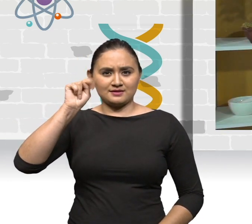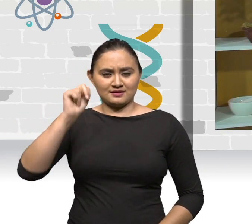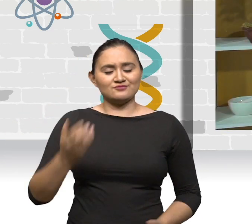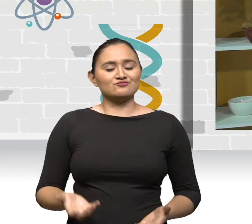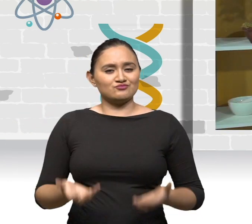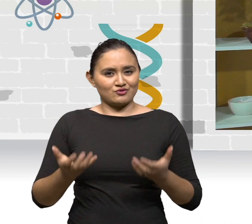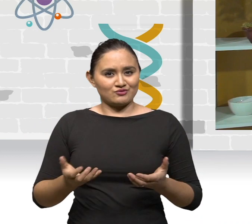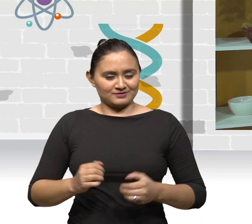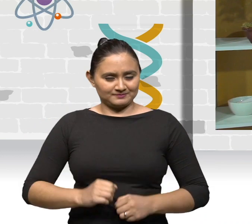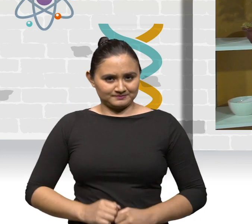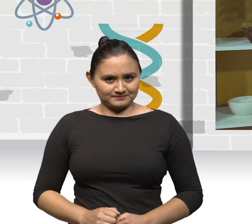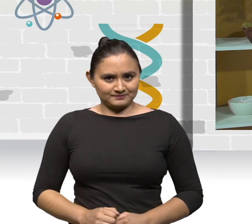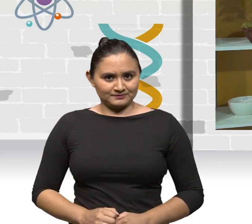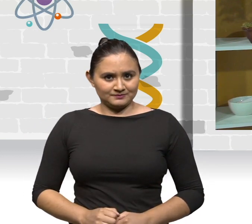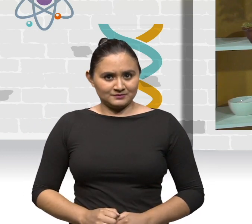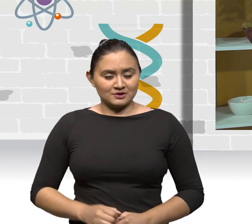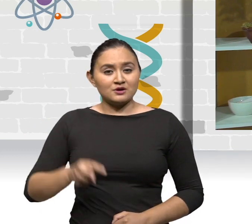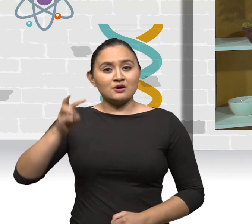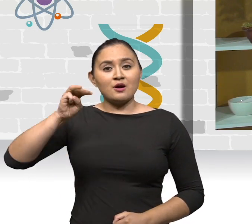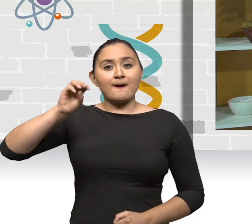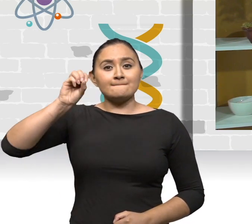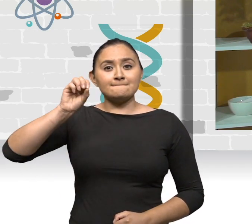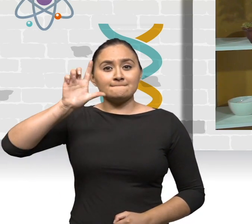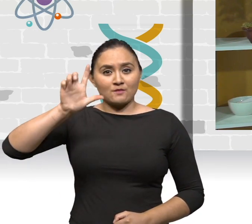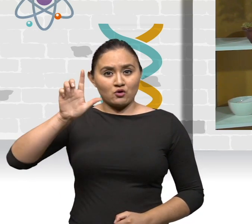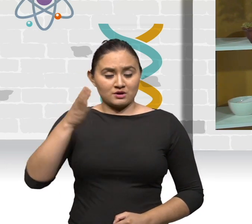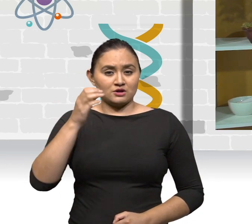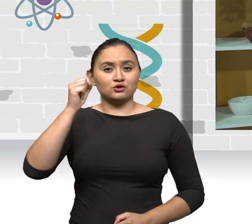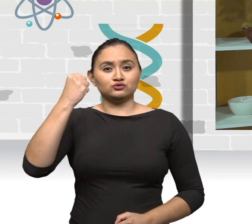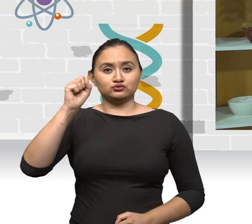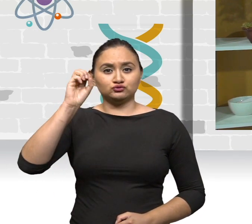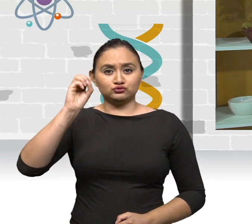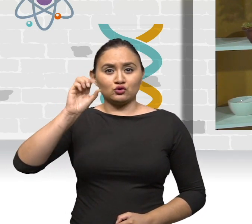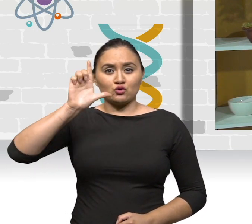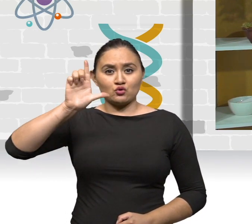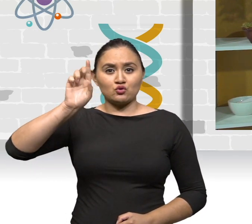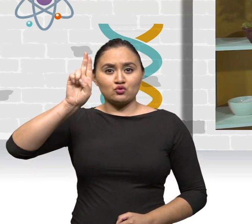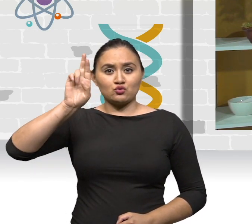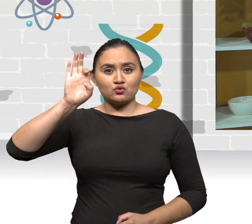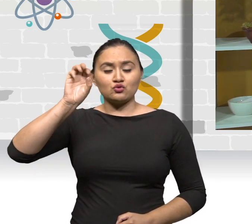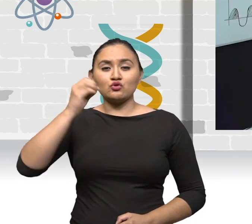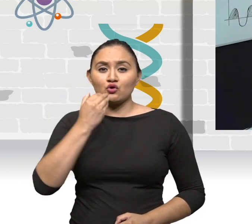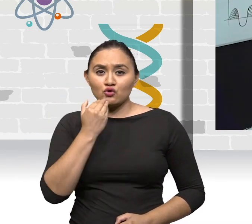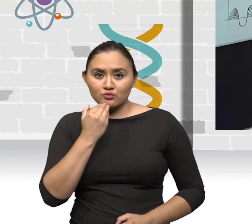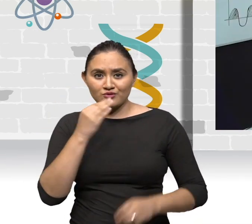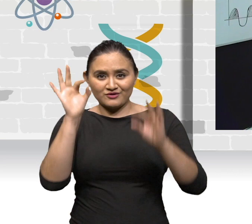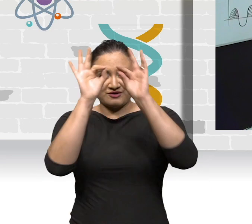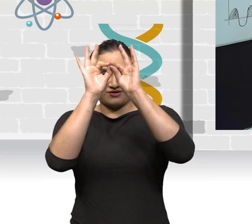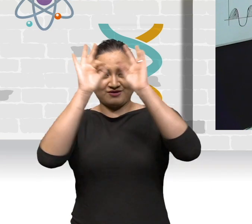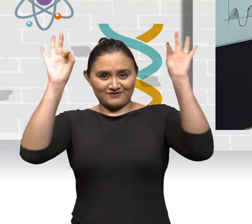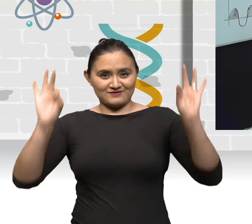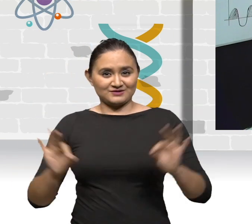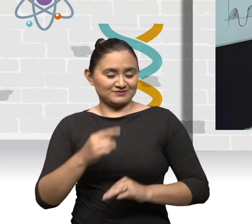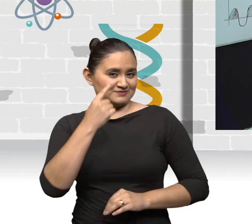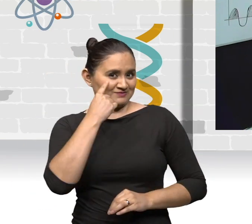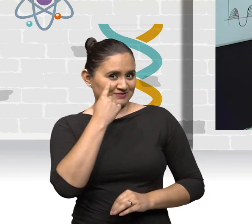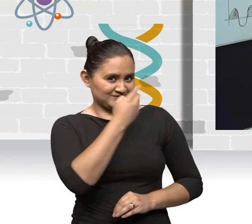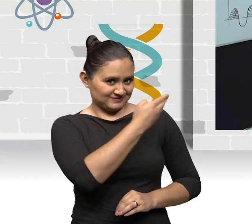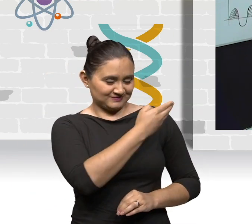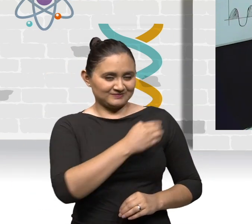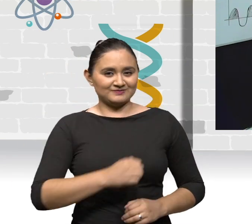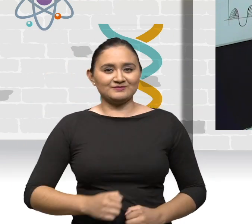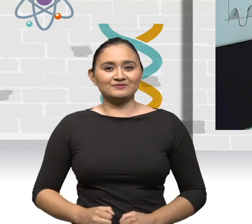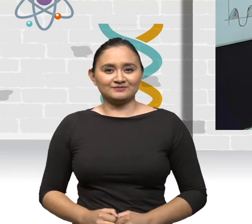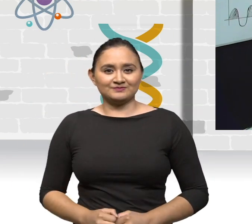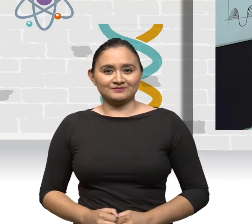la regla de que las moles de soluto no cambian en el proceso de dilución, tenemos la siguiente ecuación. Usando una mejor terminología,